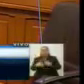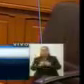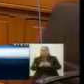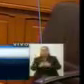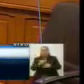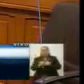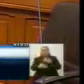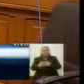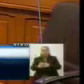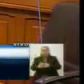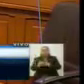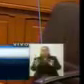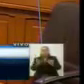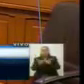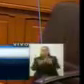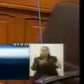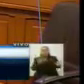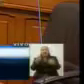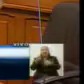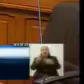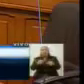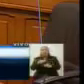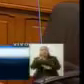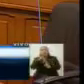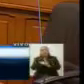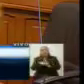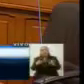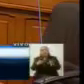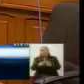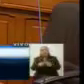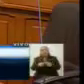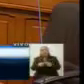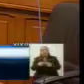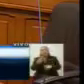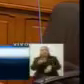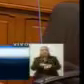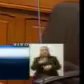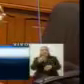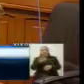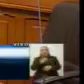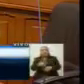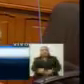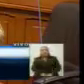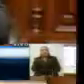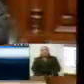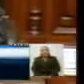los procedimientos del Congreso, que pase este proyecto a la comisión que le corresponde. Muchas gracias, señor presidente.